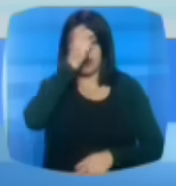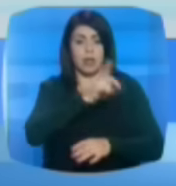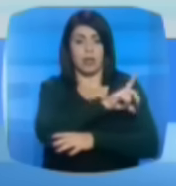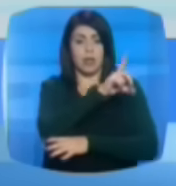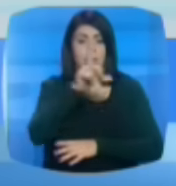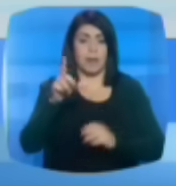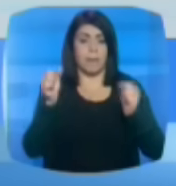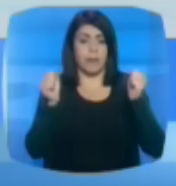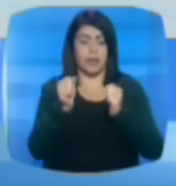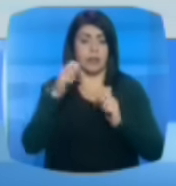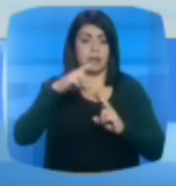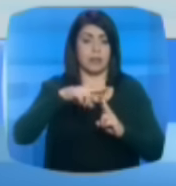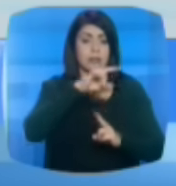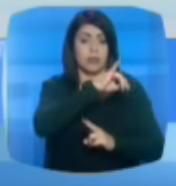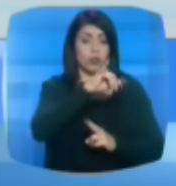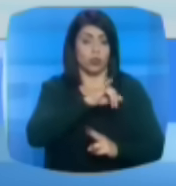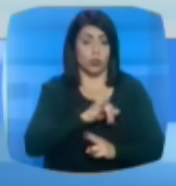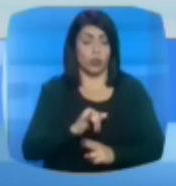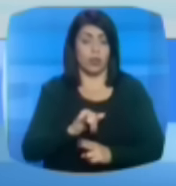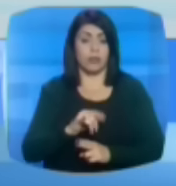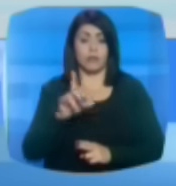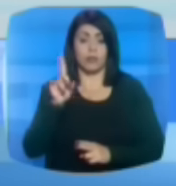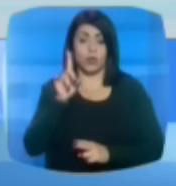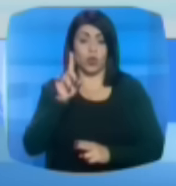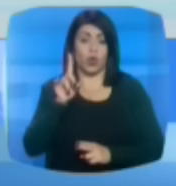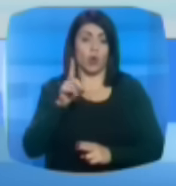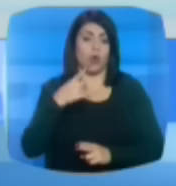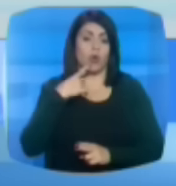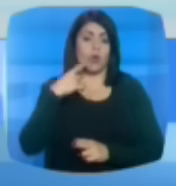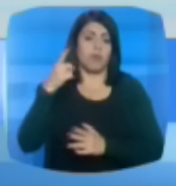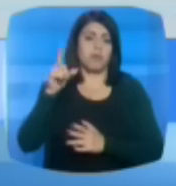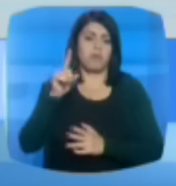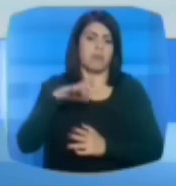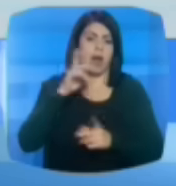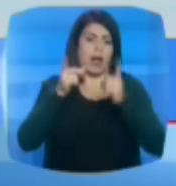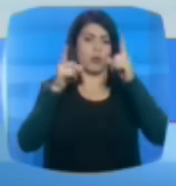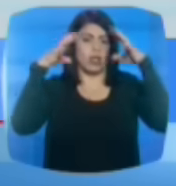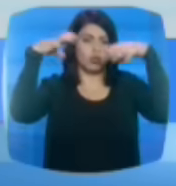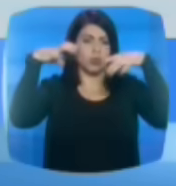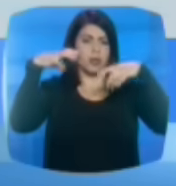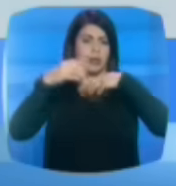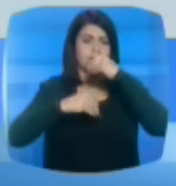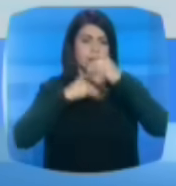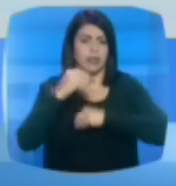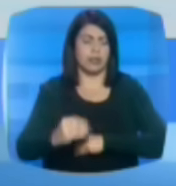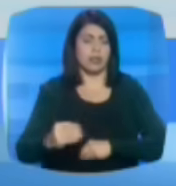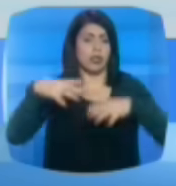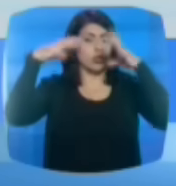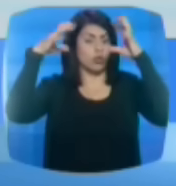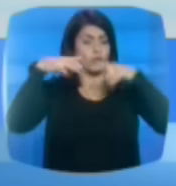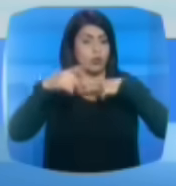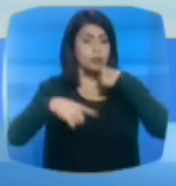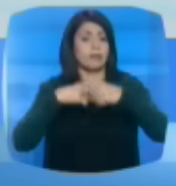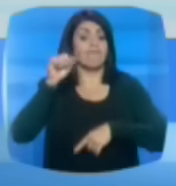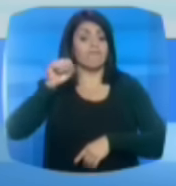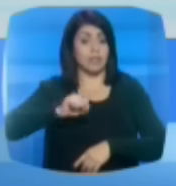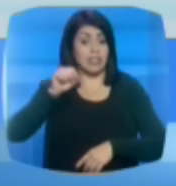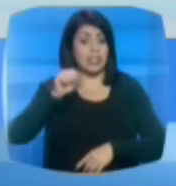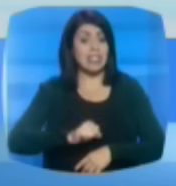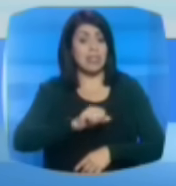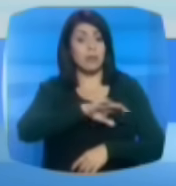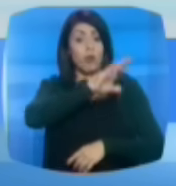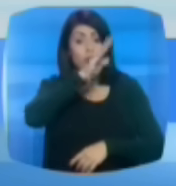Lara, Andes y Zulia, no descartándose algunas lluvias o lloviznas en